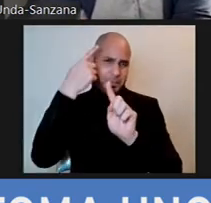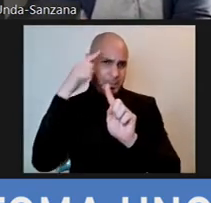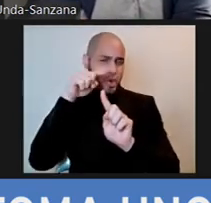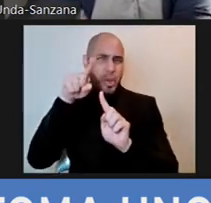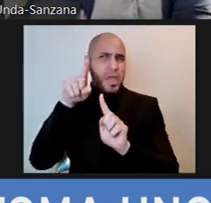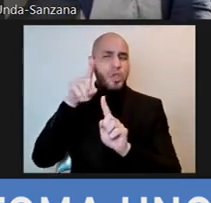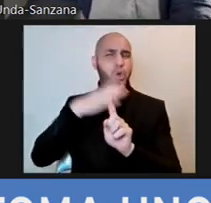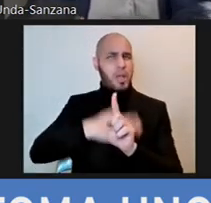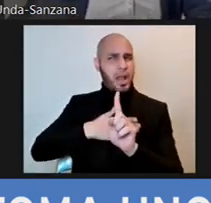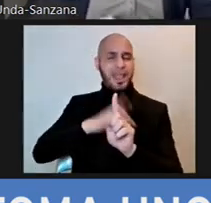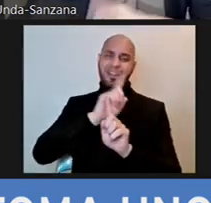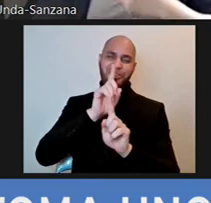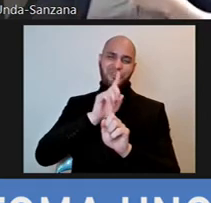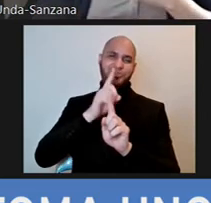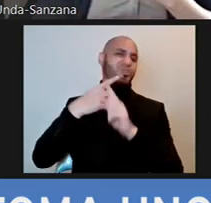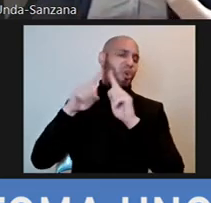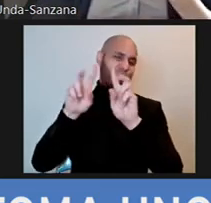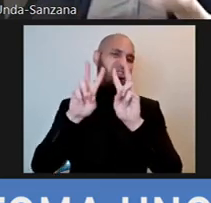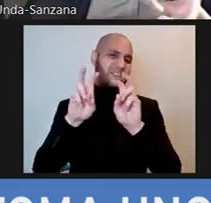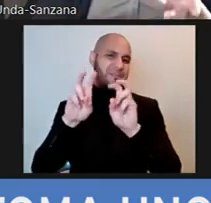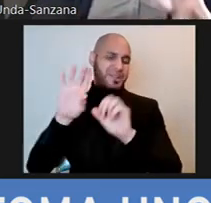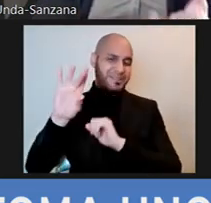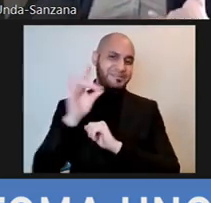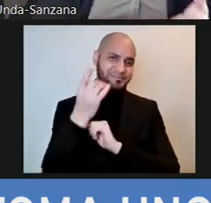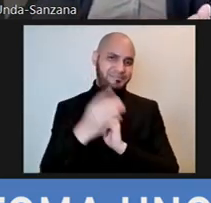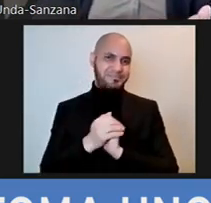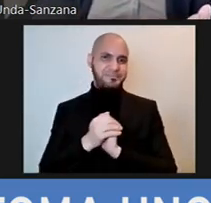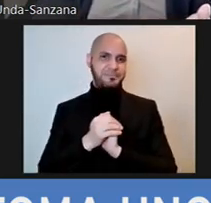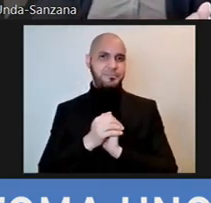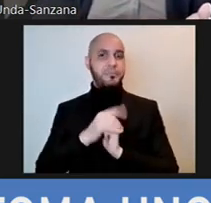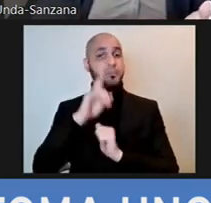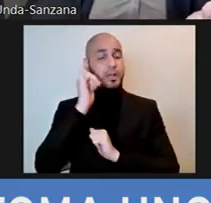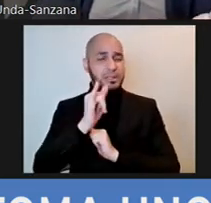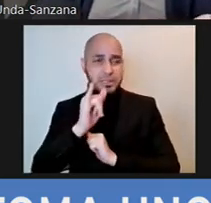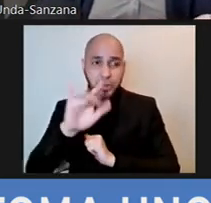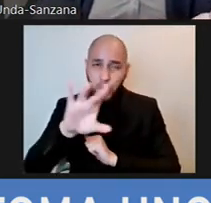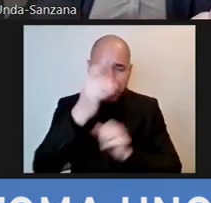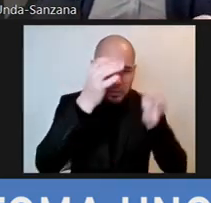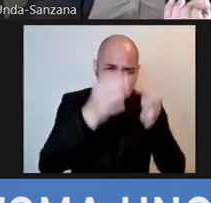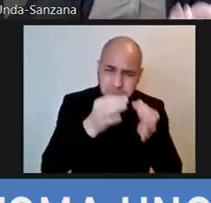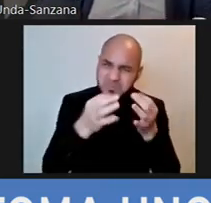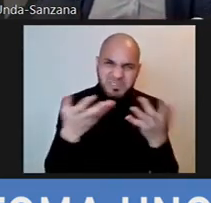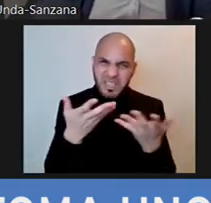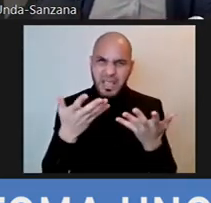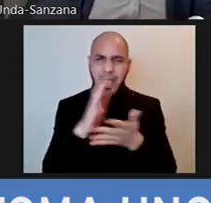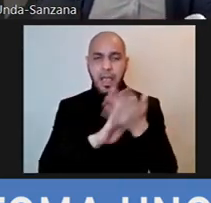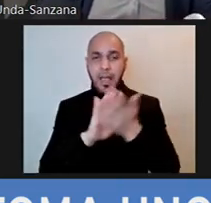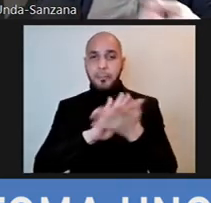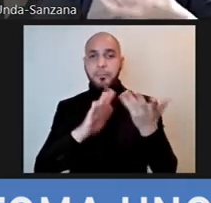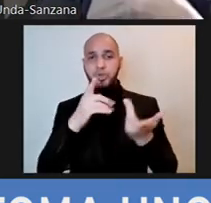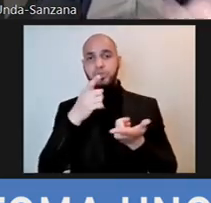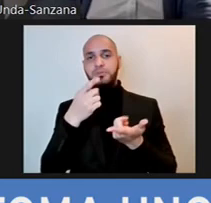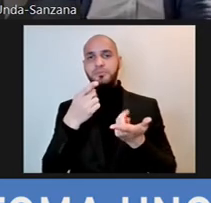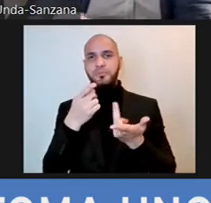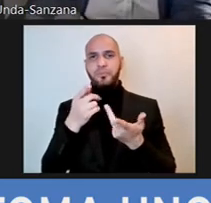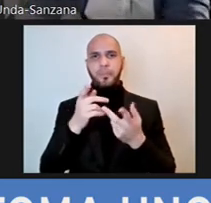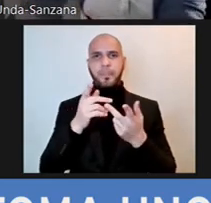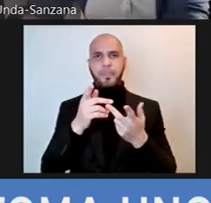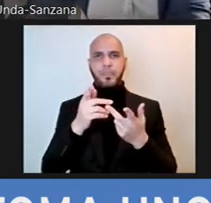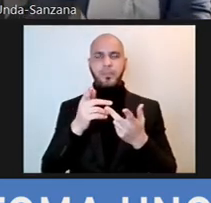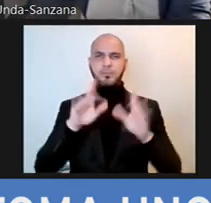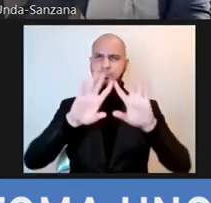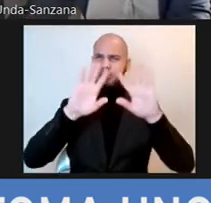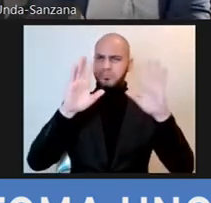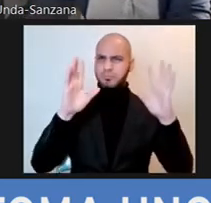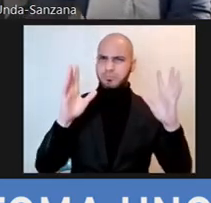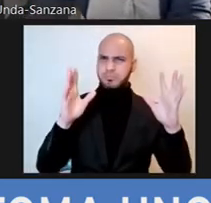creyendo encontrar en ese momento. Algo que sí encontraron y que se usó finalmente, como cerrando